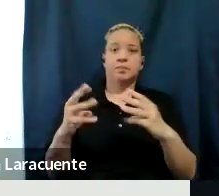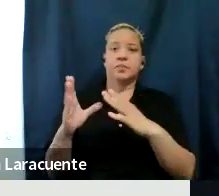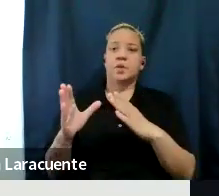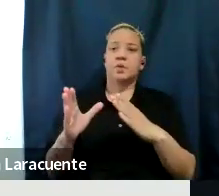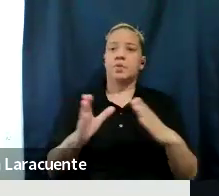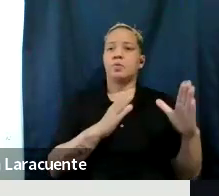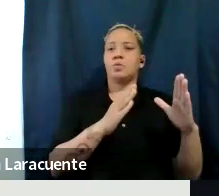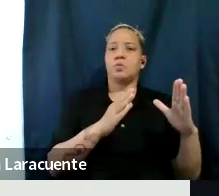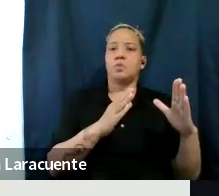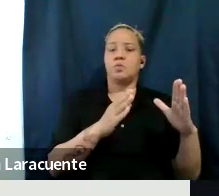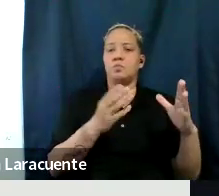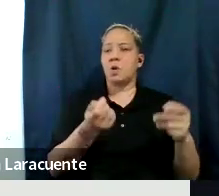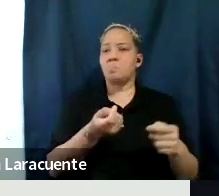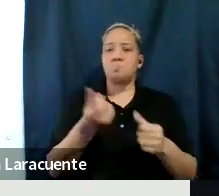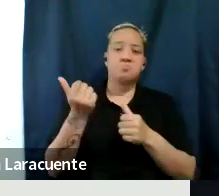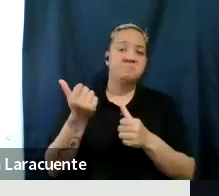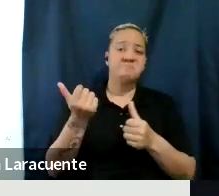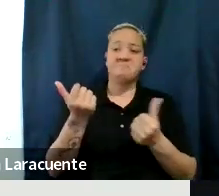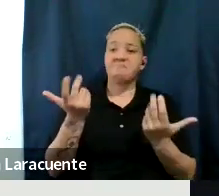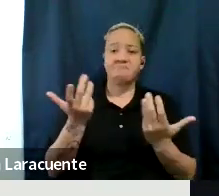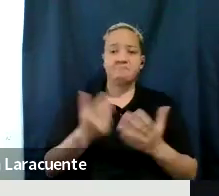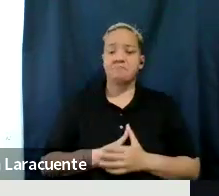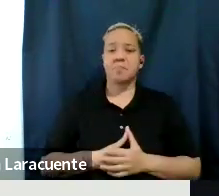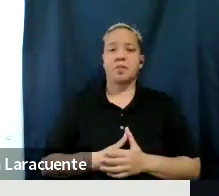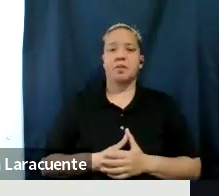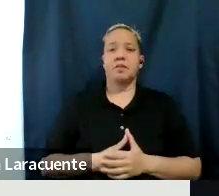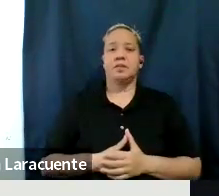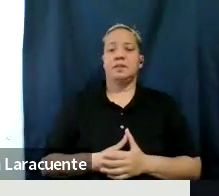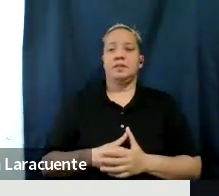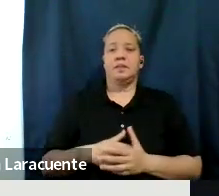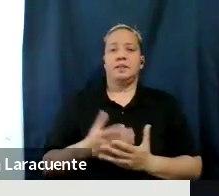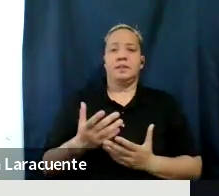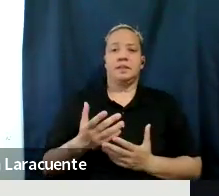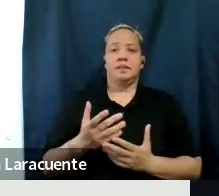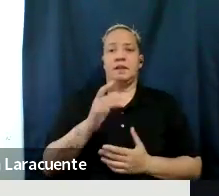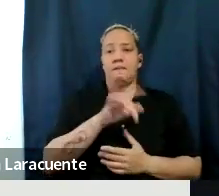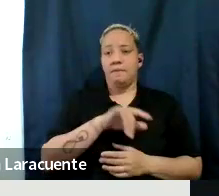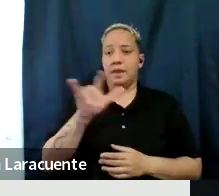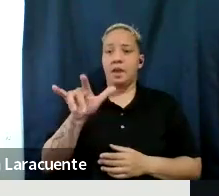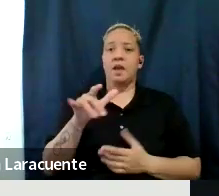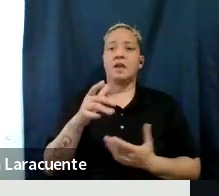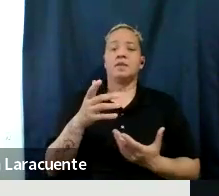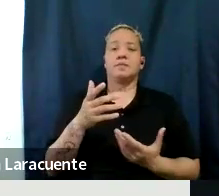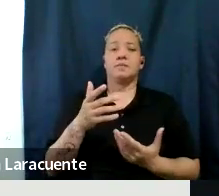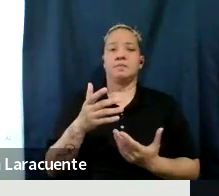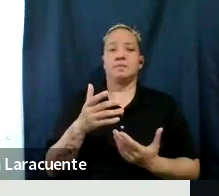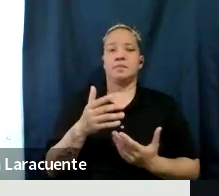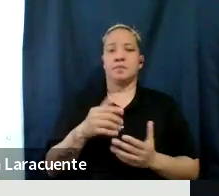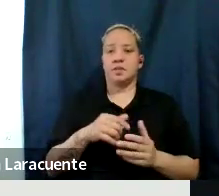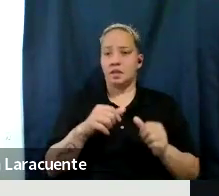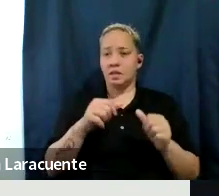fueron al traste, se fueron a pique, y por tanto aquel viaje de la señorita Gómez Tejero, que insisto